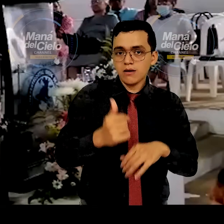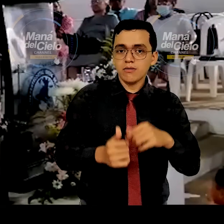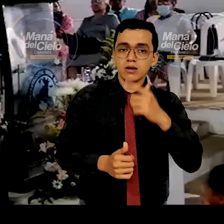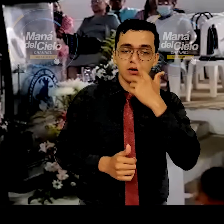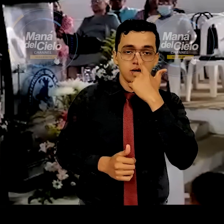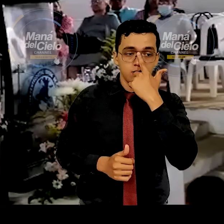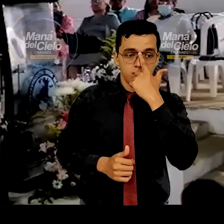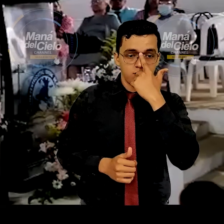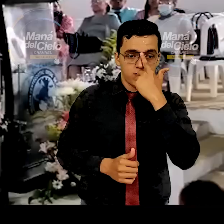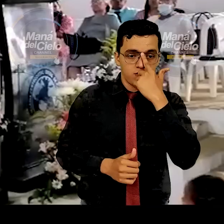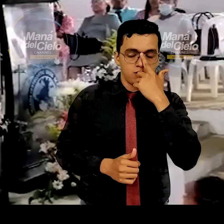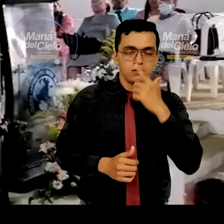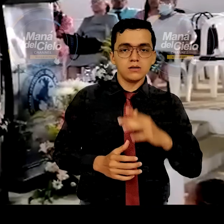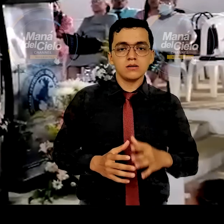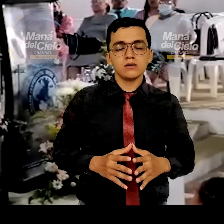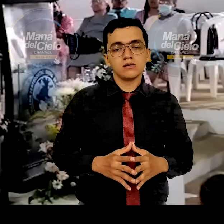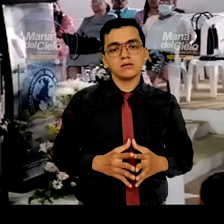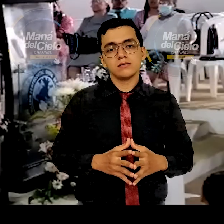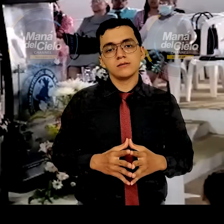¿Ah?